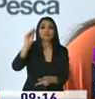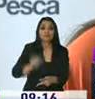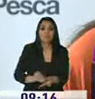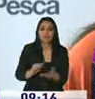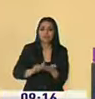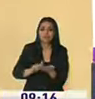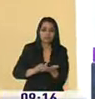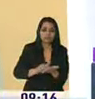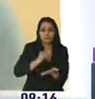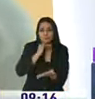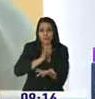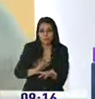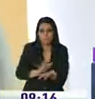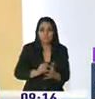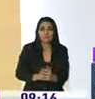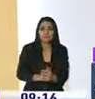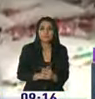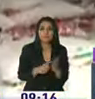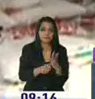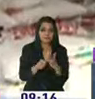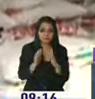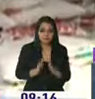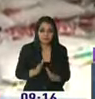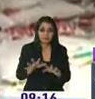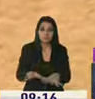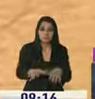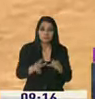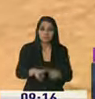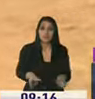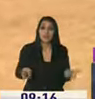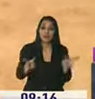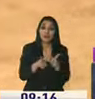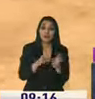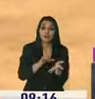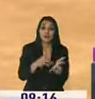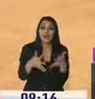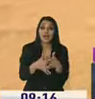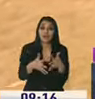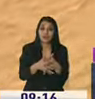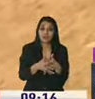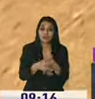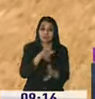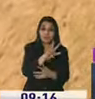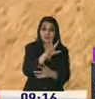impurezas. Según mencionó la ministra, el precio de sustentación del arroz de